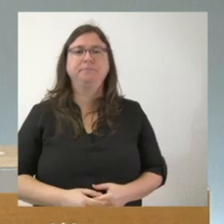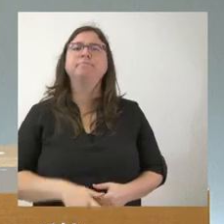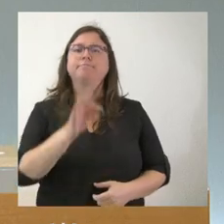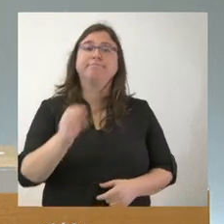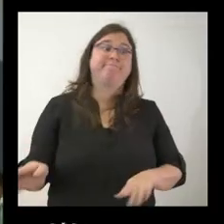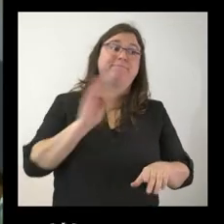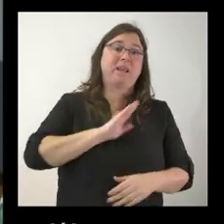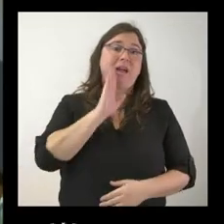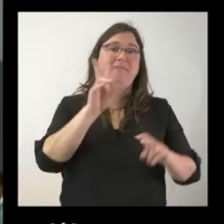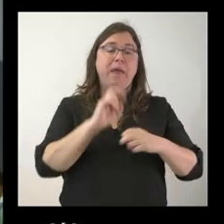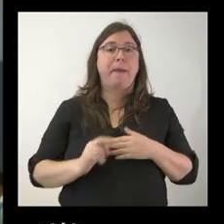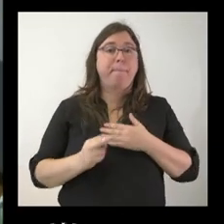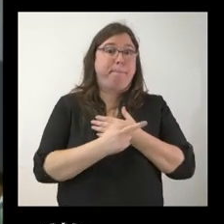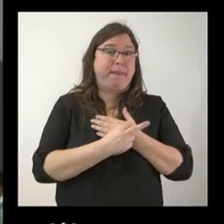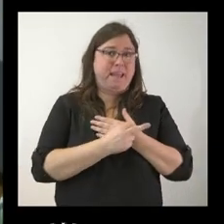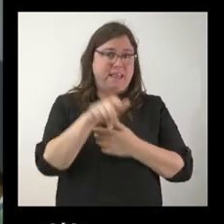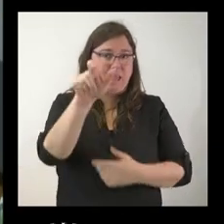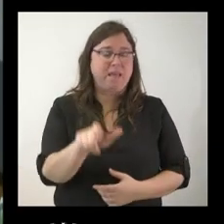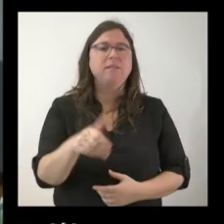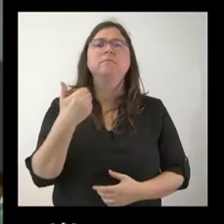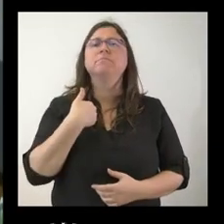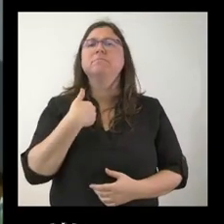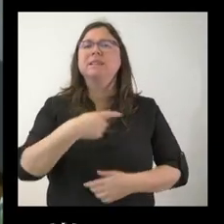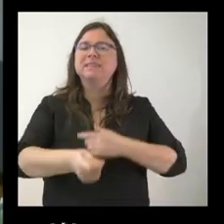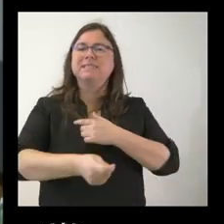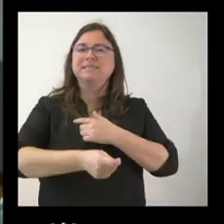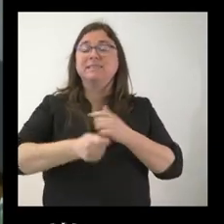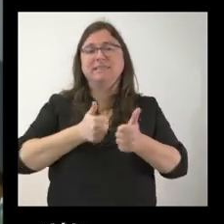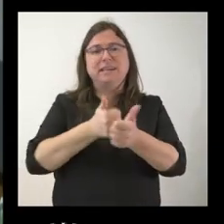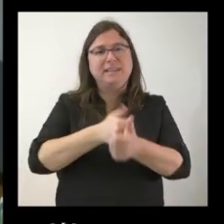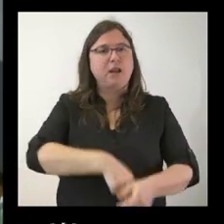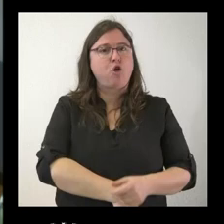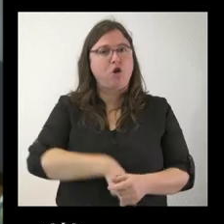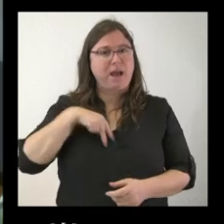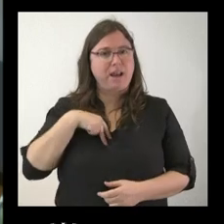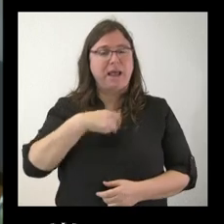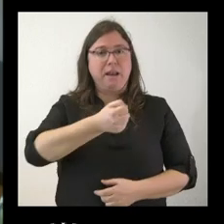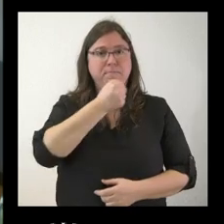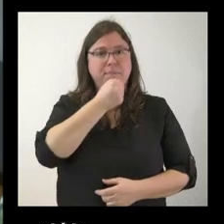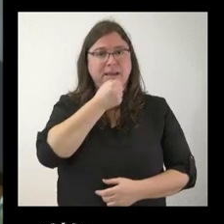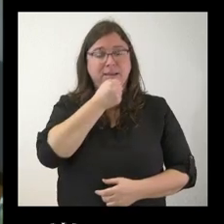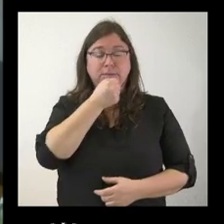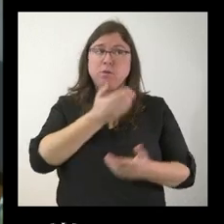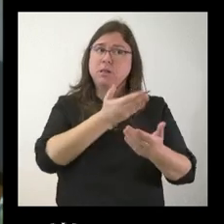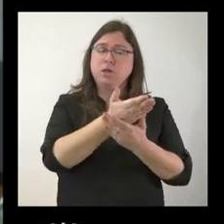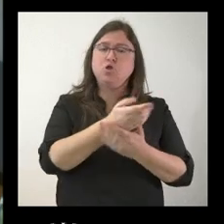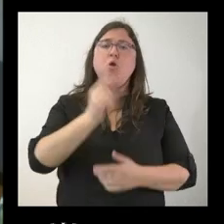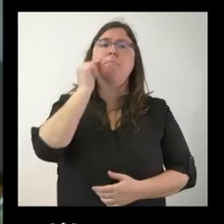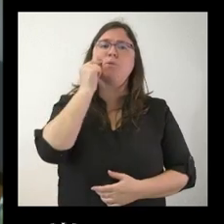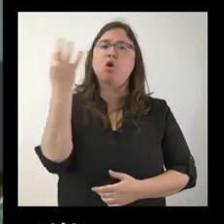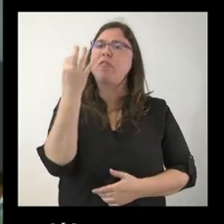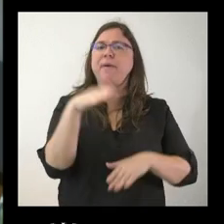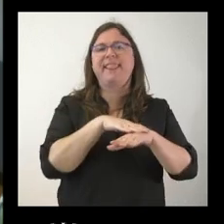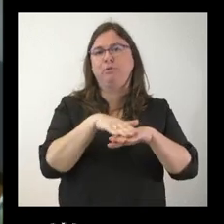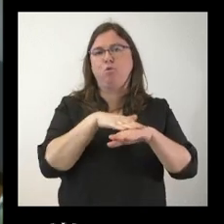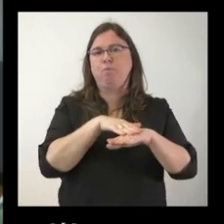de la peineta del secretario Regional del psoe ha pedido esta mañana que a mañueco que pida disculpas por por este